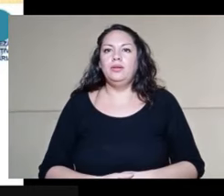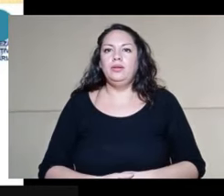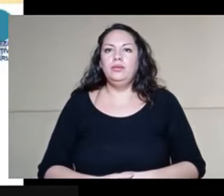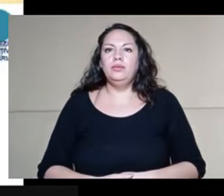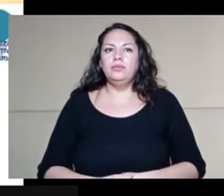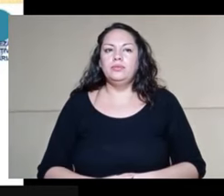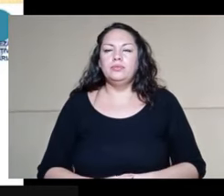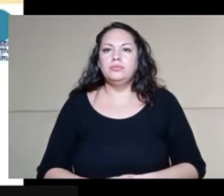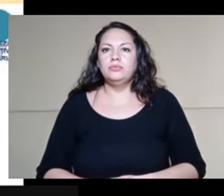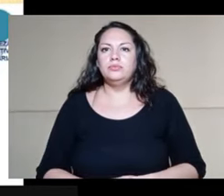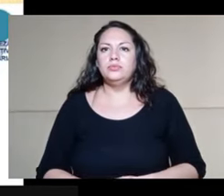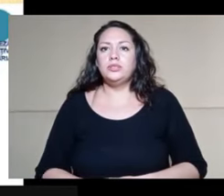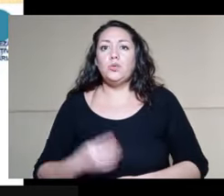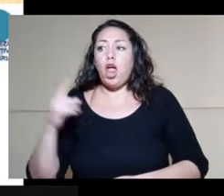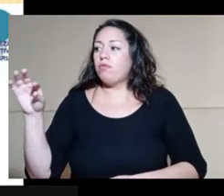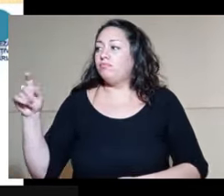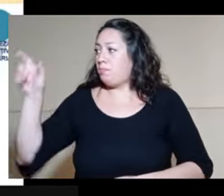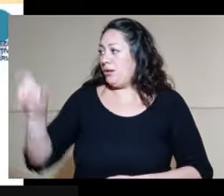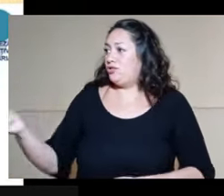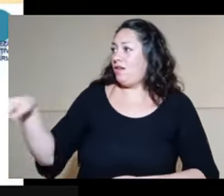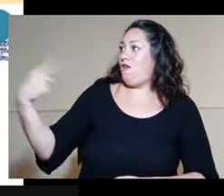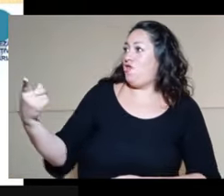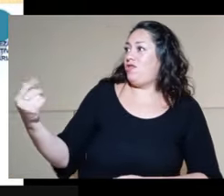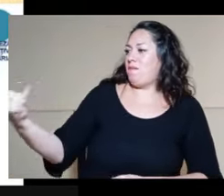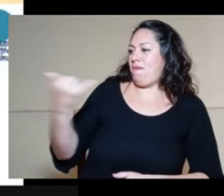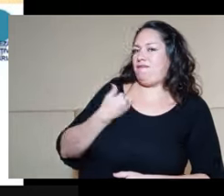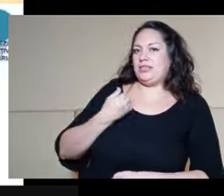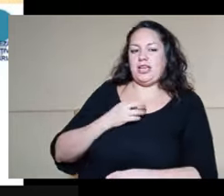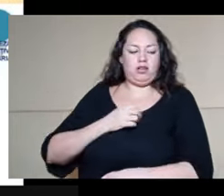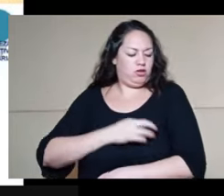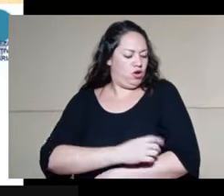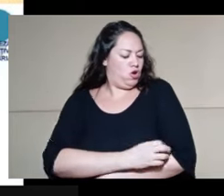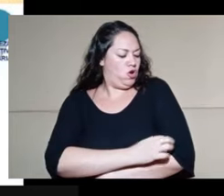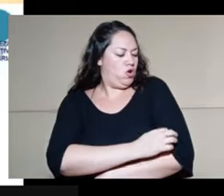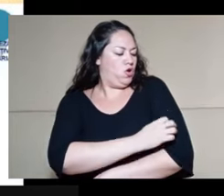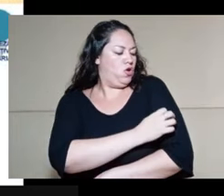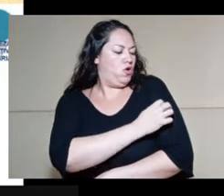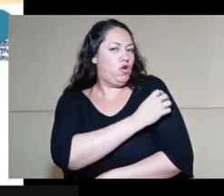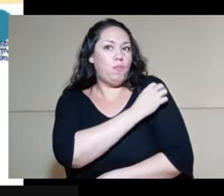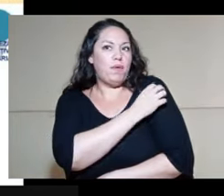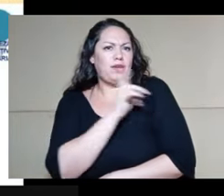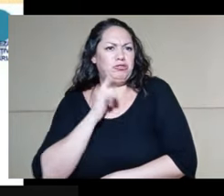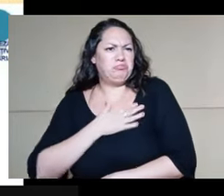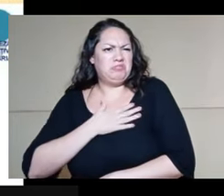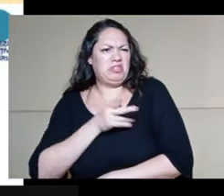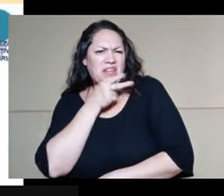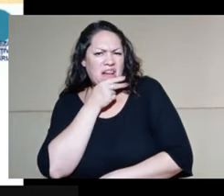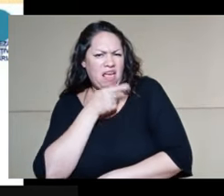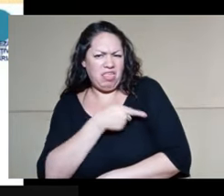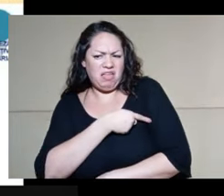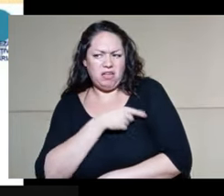un ejemplo, supónganse. Alguien nos dice, te está caminando una hormiga, y uno no la sintió. Ese estímulo